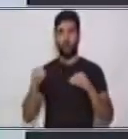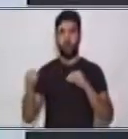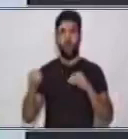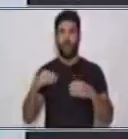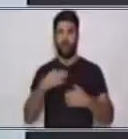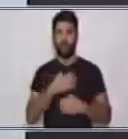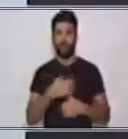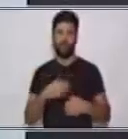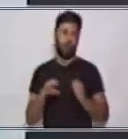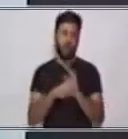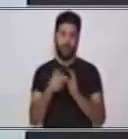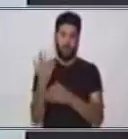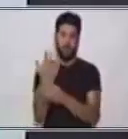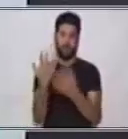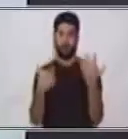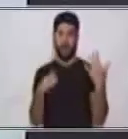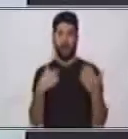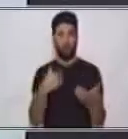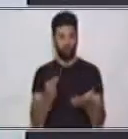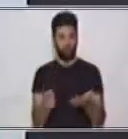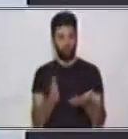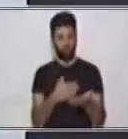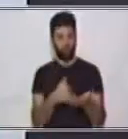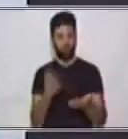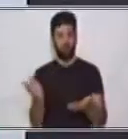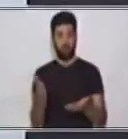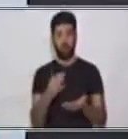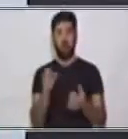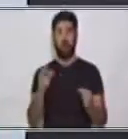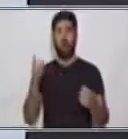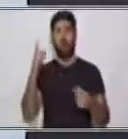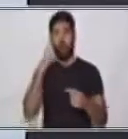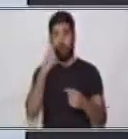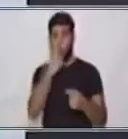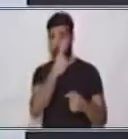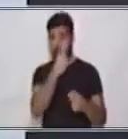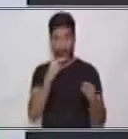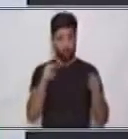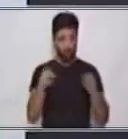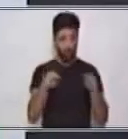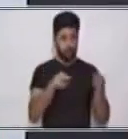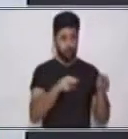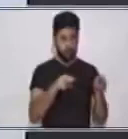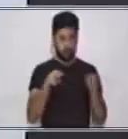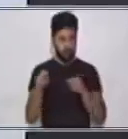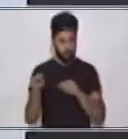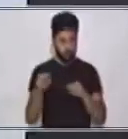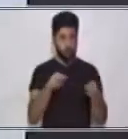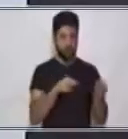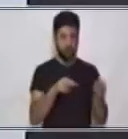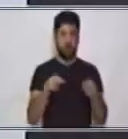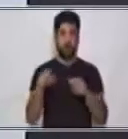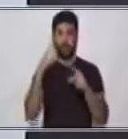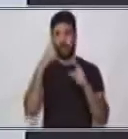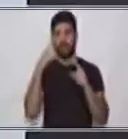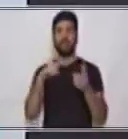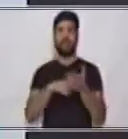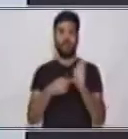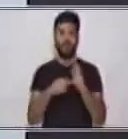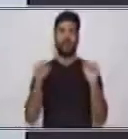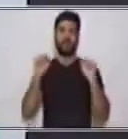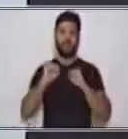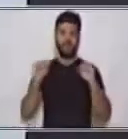nuestras manos, y siempre vamos a estar utilizando nuestros ojos. Entonces, por eso habla que es de una